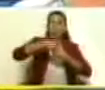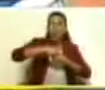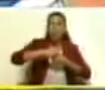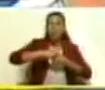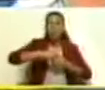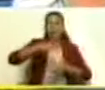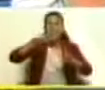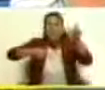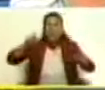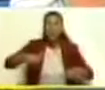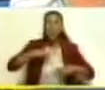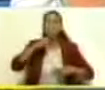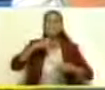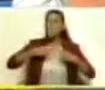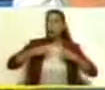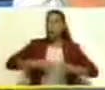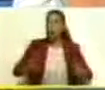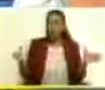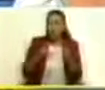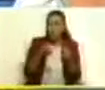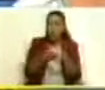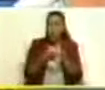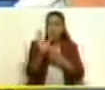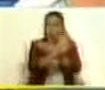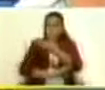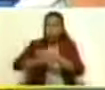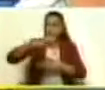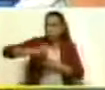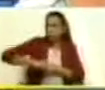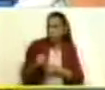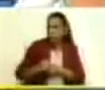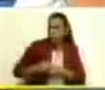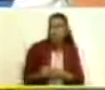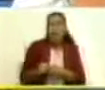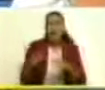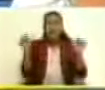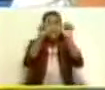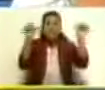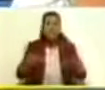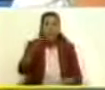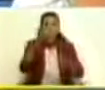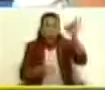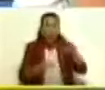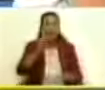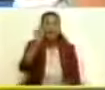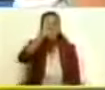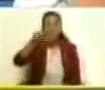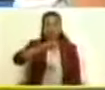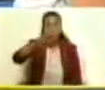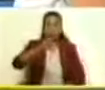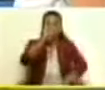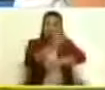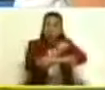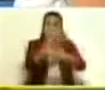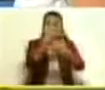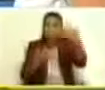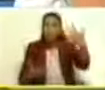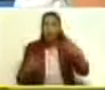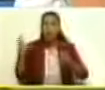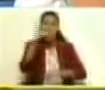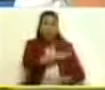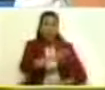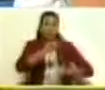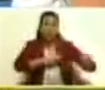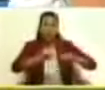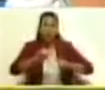nuestra milicia bolivariana, los organismos de seguridad del Estado, el sistema de justicia y penitenciaria, movimientos